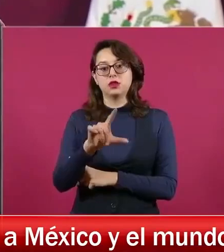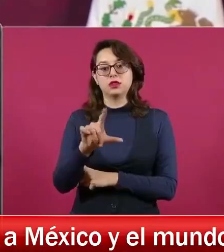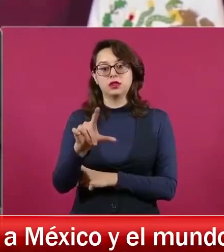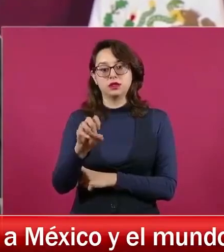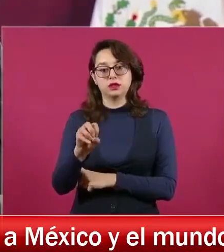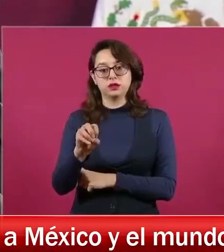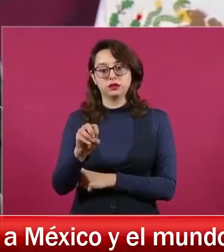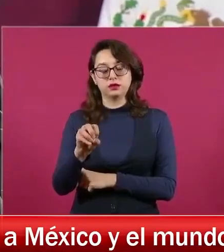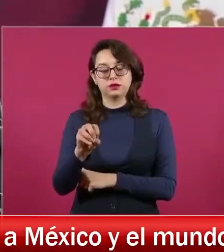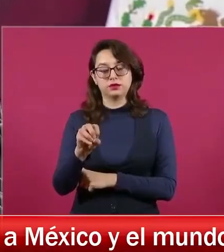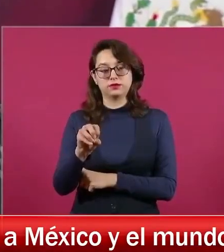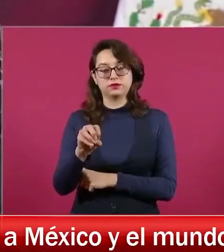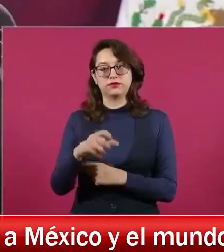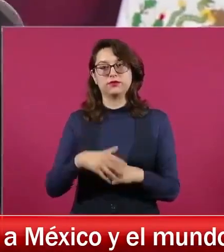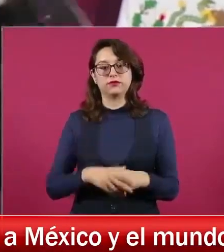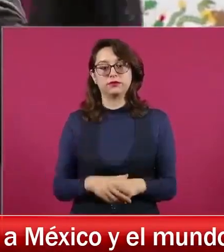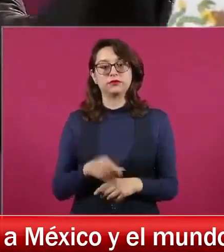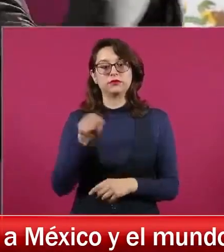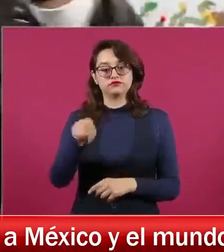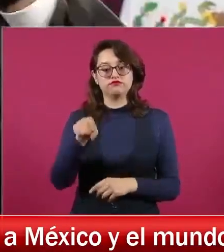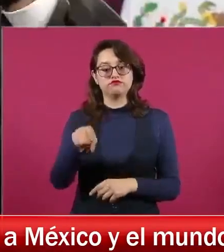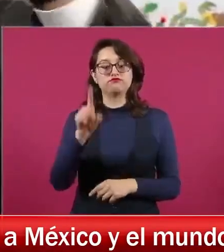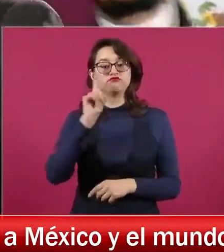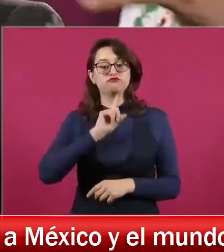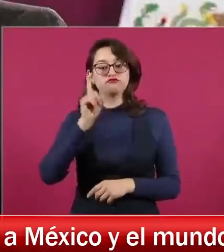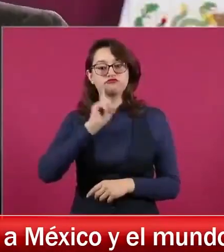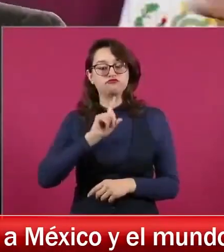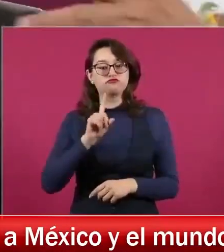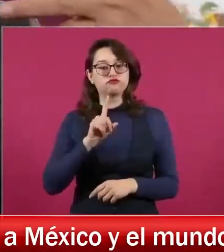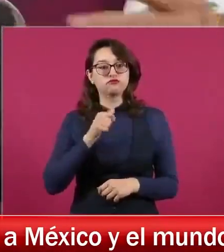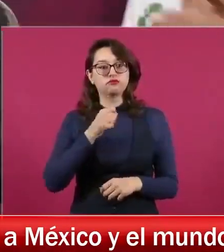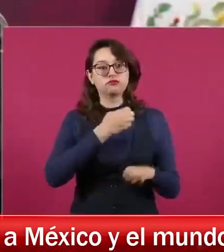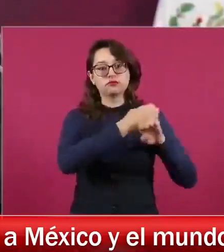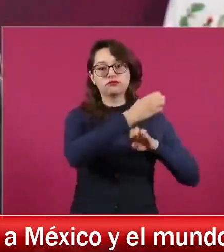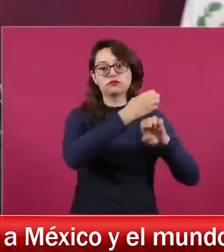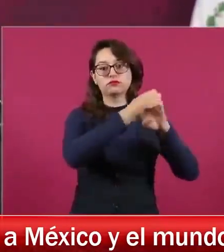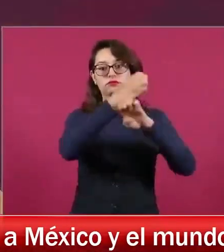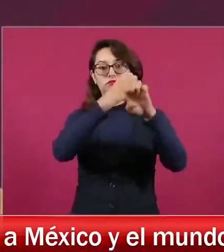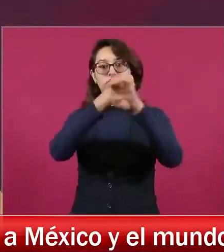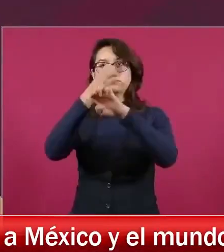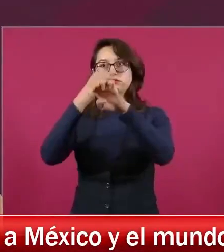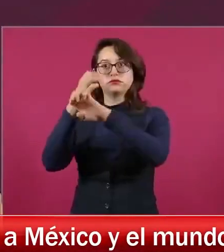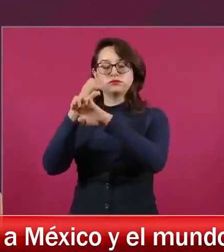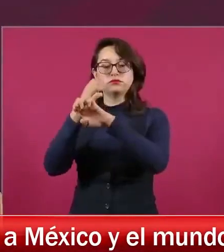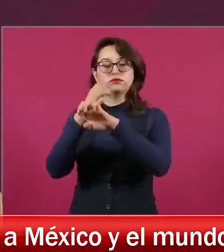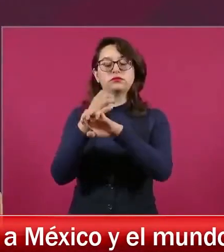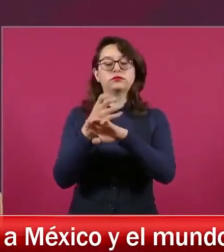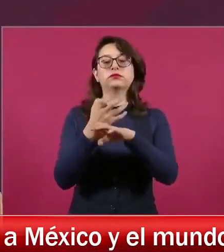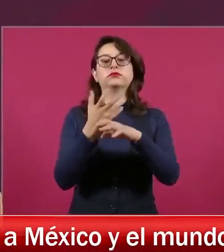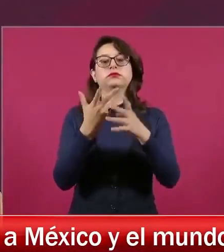que incluso Ella habló por teléfono a varios gobernadores